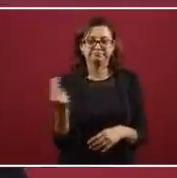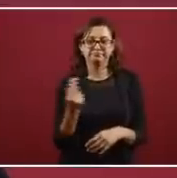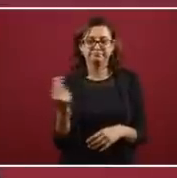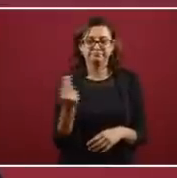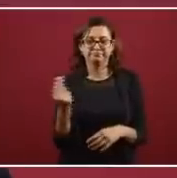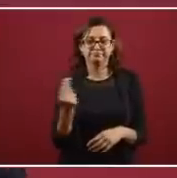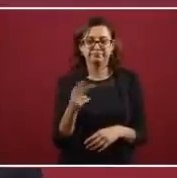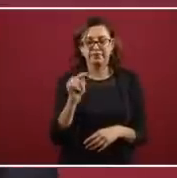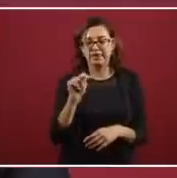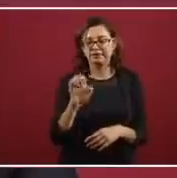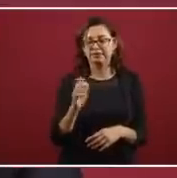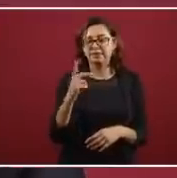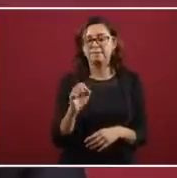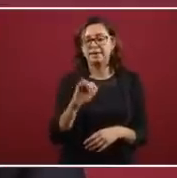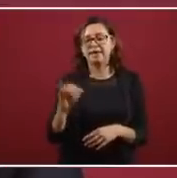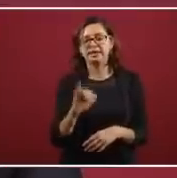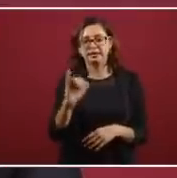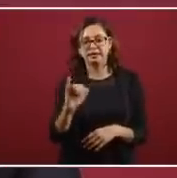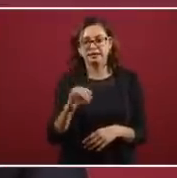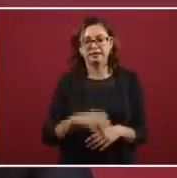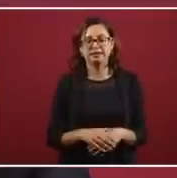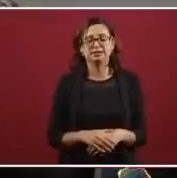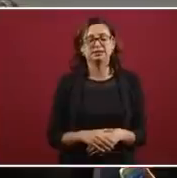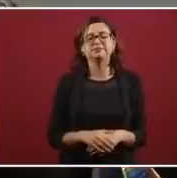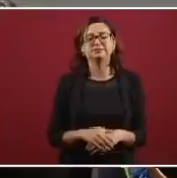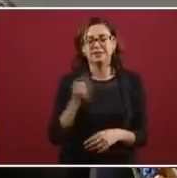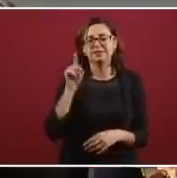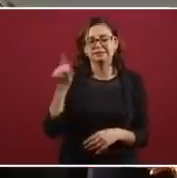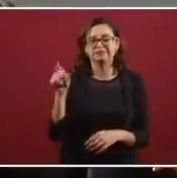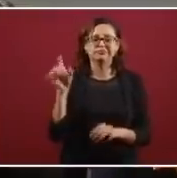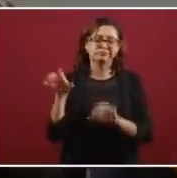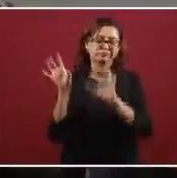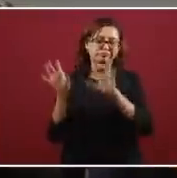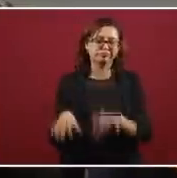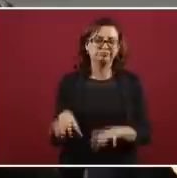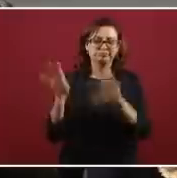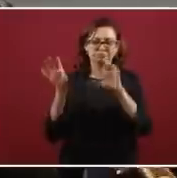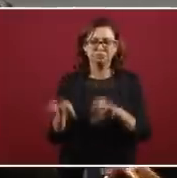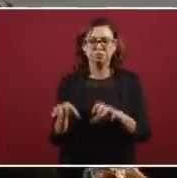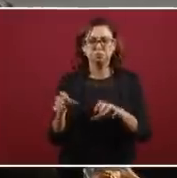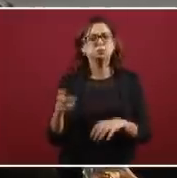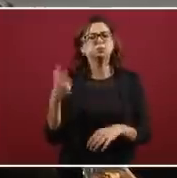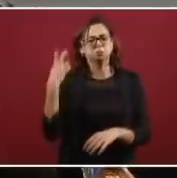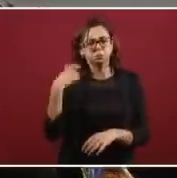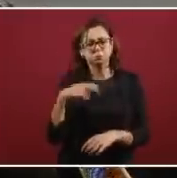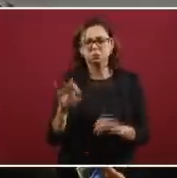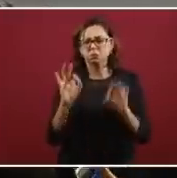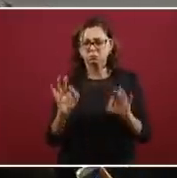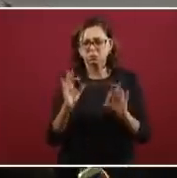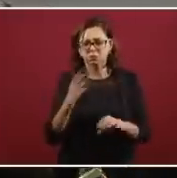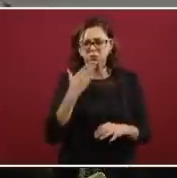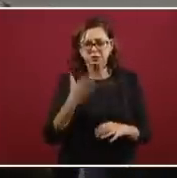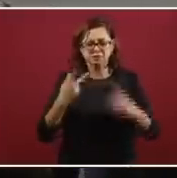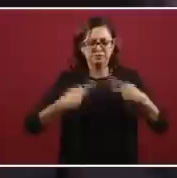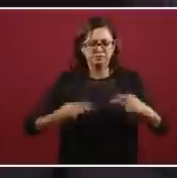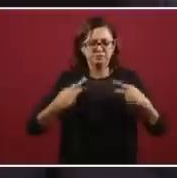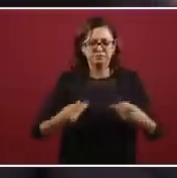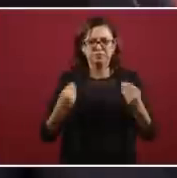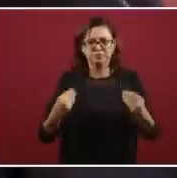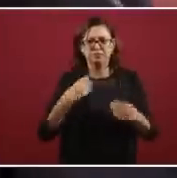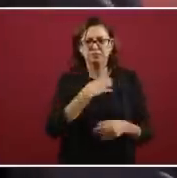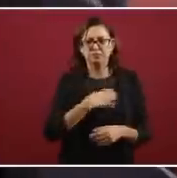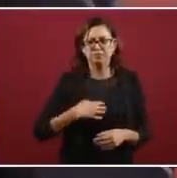en Tepeji de Rodríguez, y nos fue muy bien, la gente muy contenta. Vamos